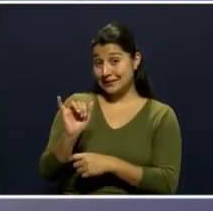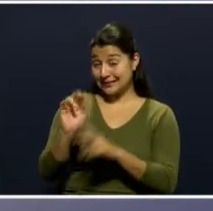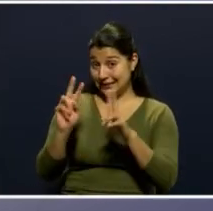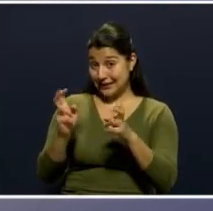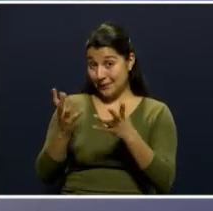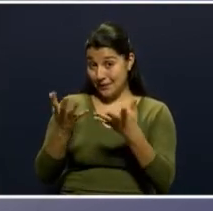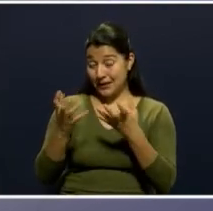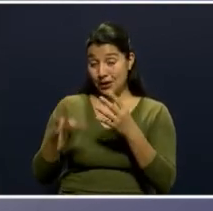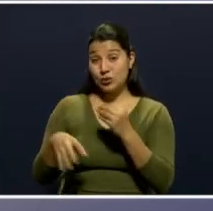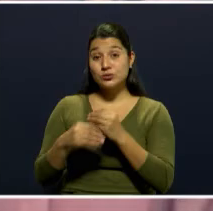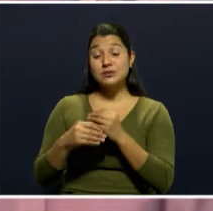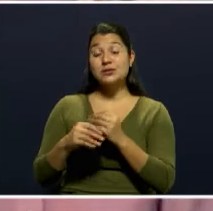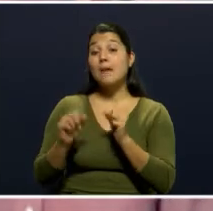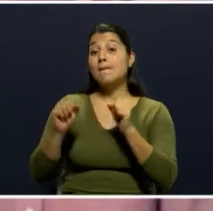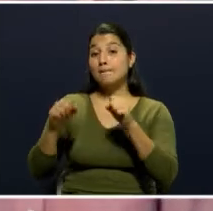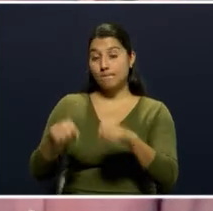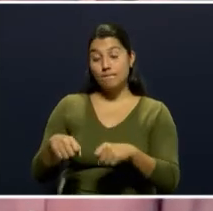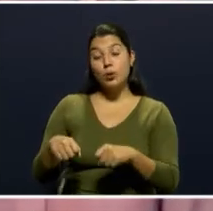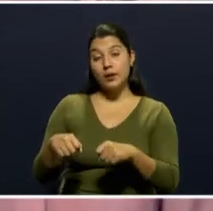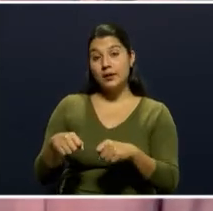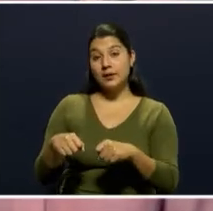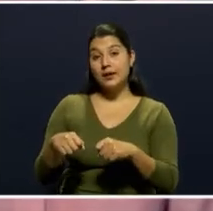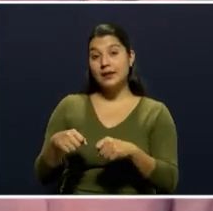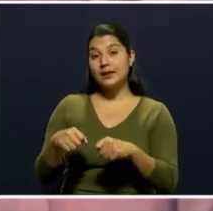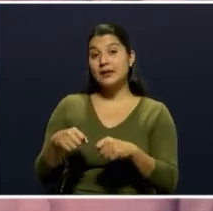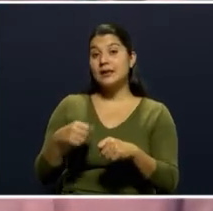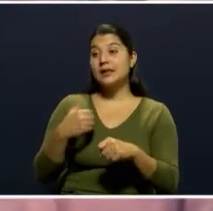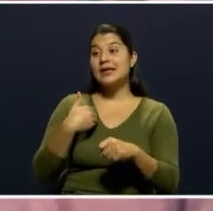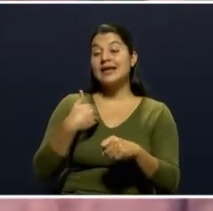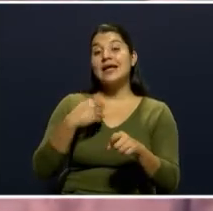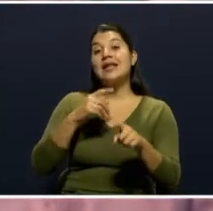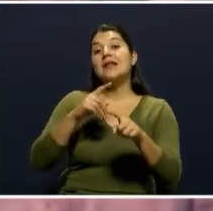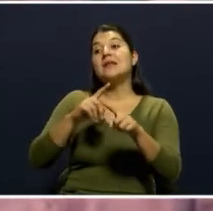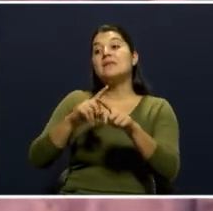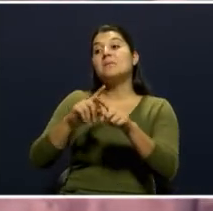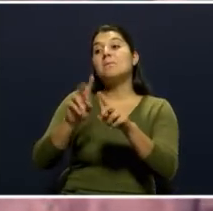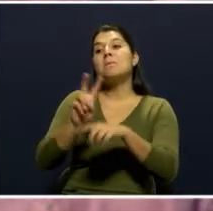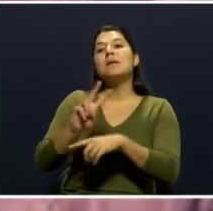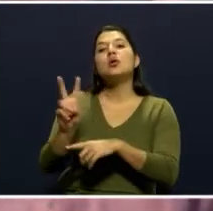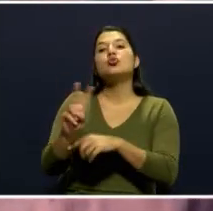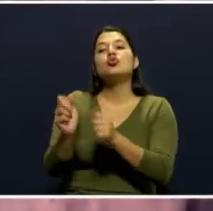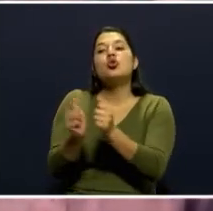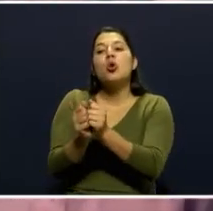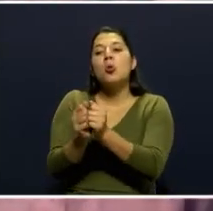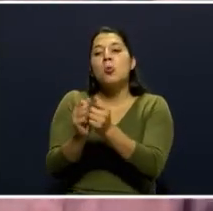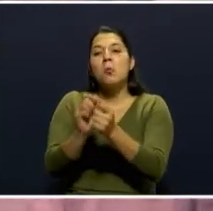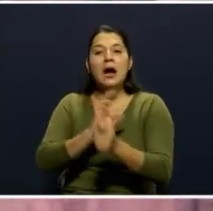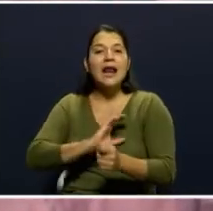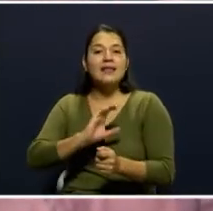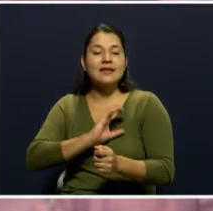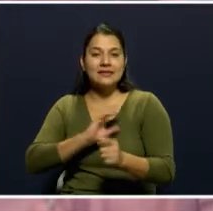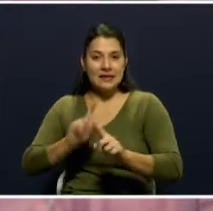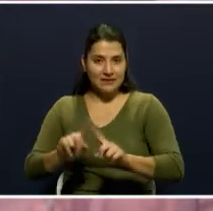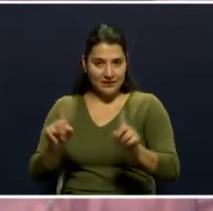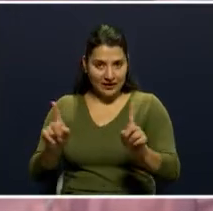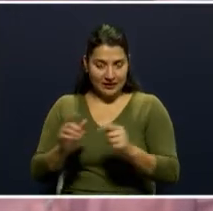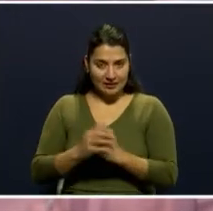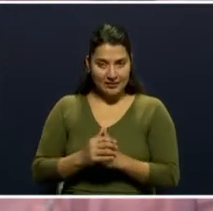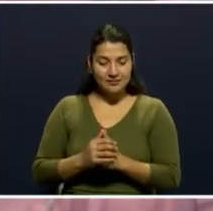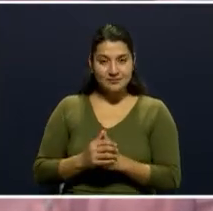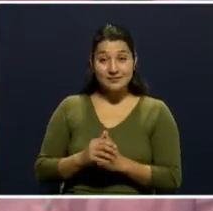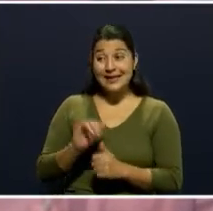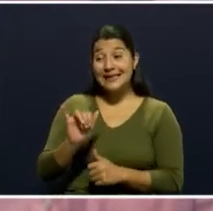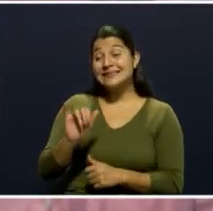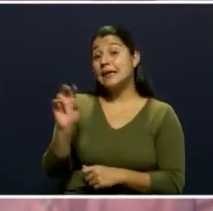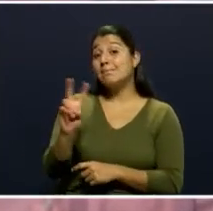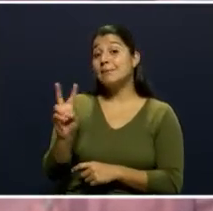que pueden haber, es cierto, pueden haber diferentes variantes del virus. Es un virus que se cataloga justamente por